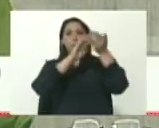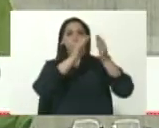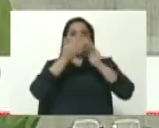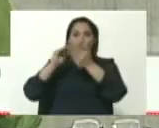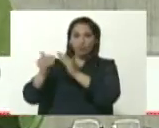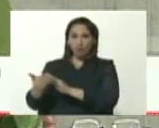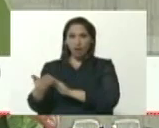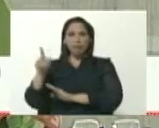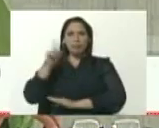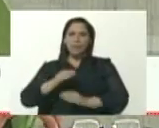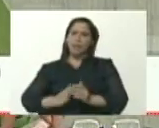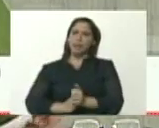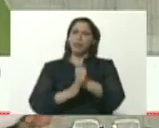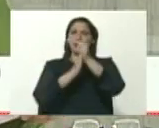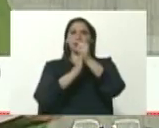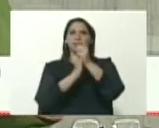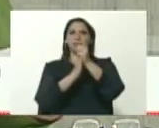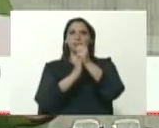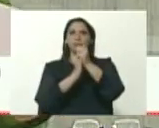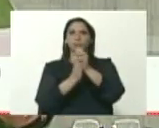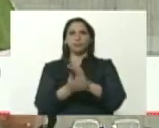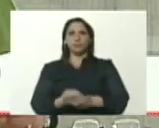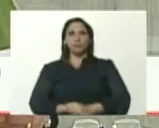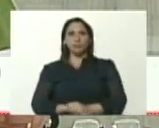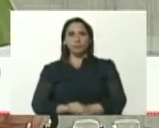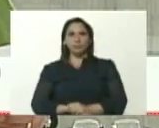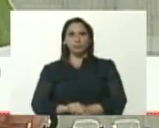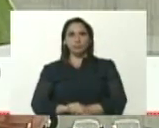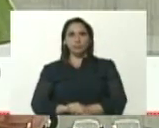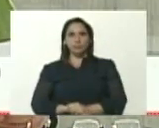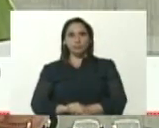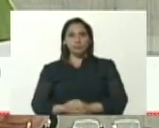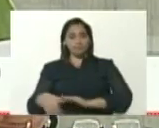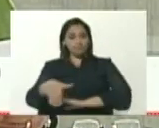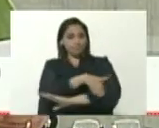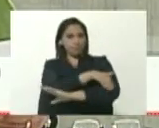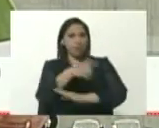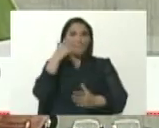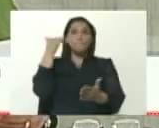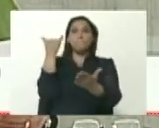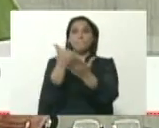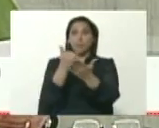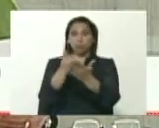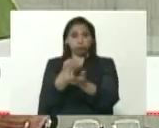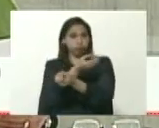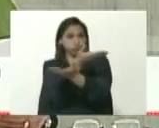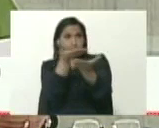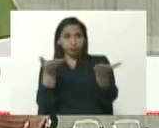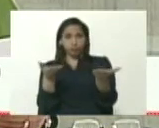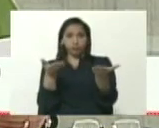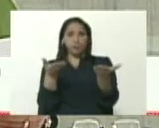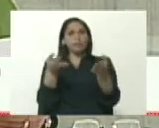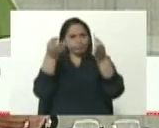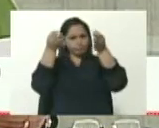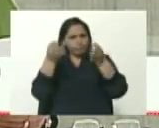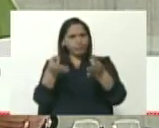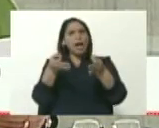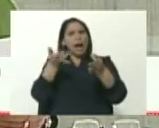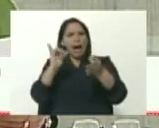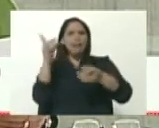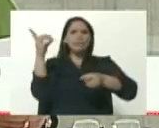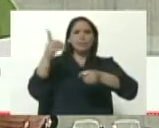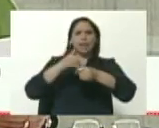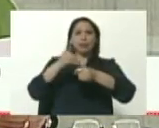comunidad y para el liderazgo en las calles. Fíjense ustedes, efectivamente han dado un dato que